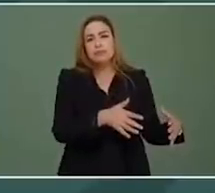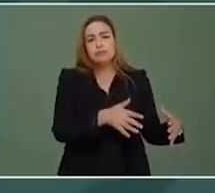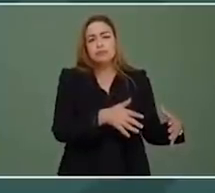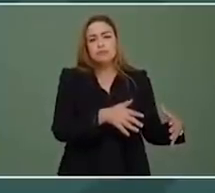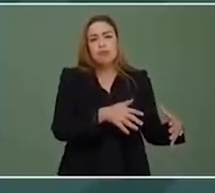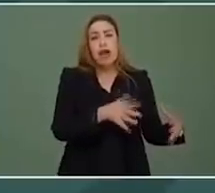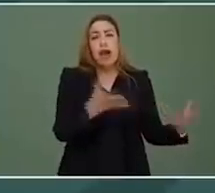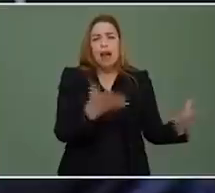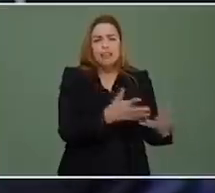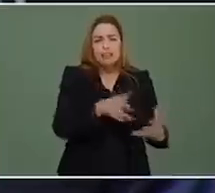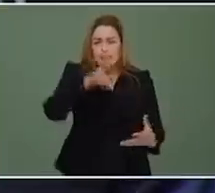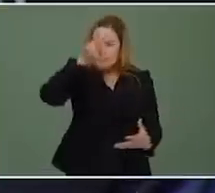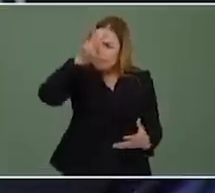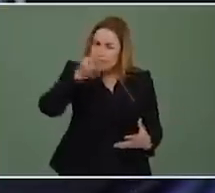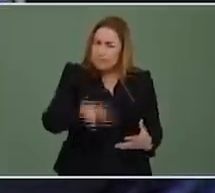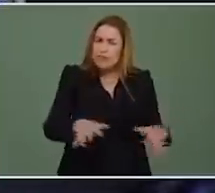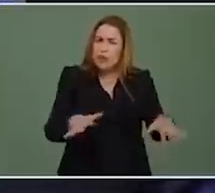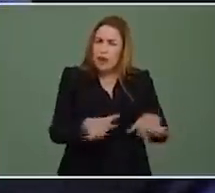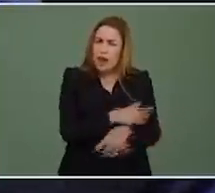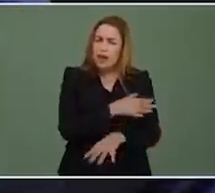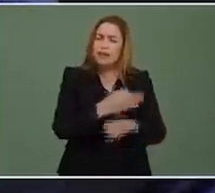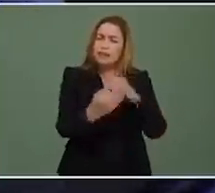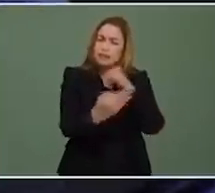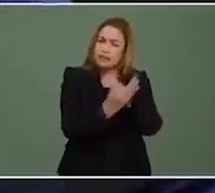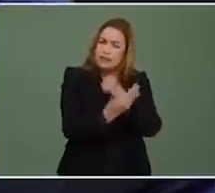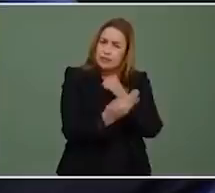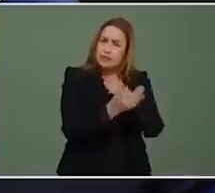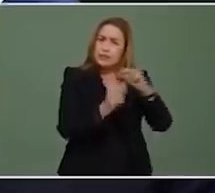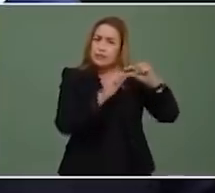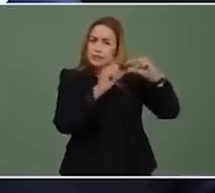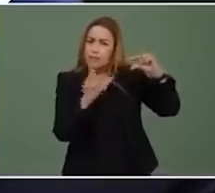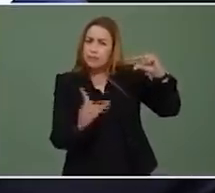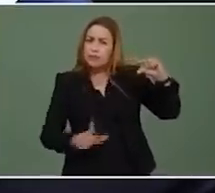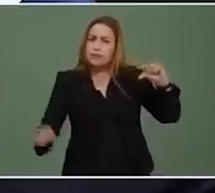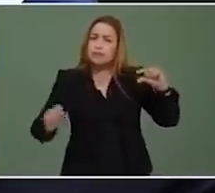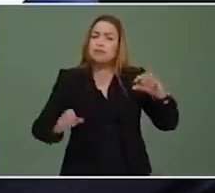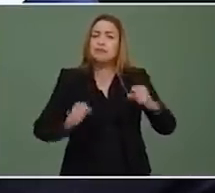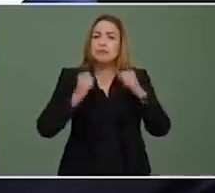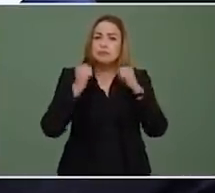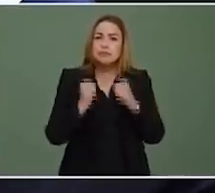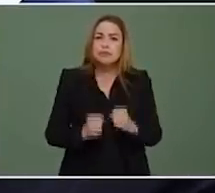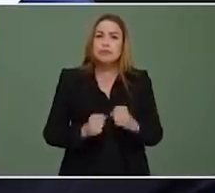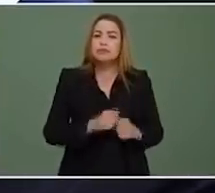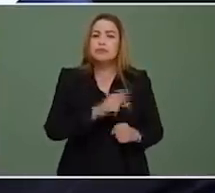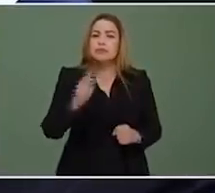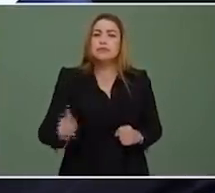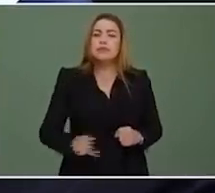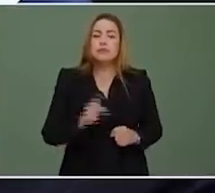giro de defensa nacional a seguridad pública